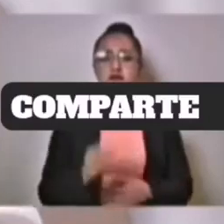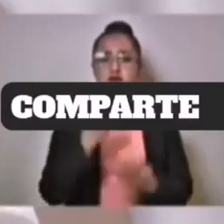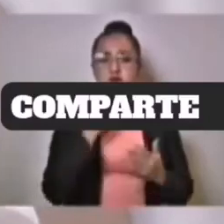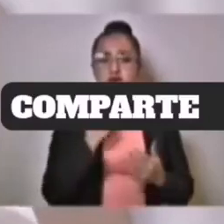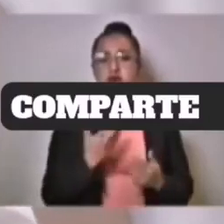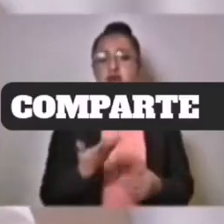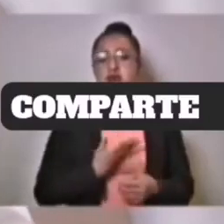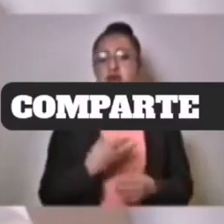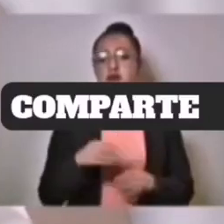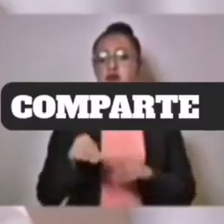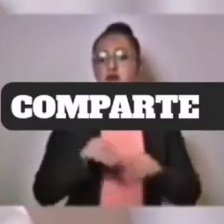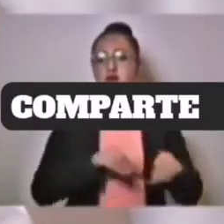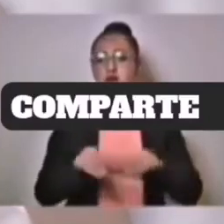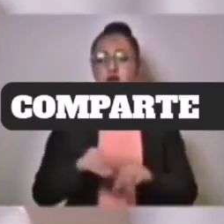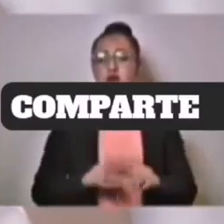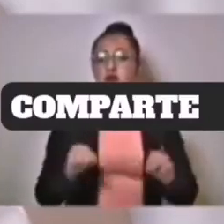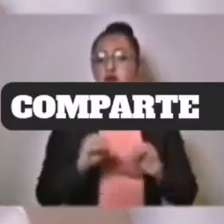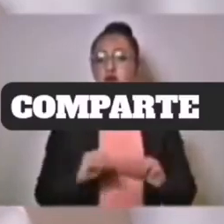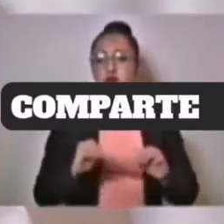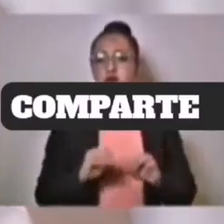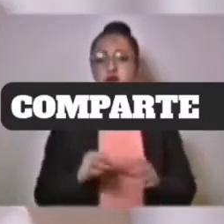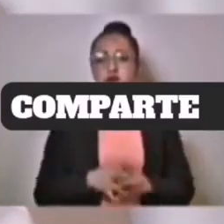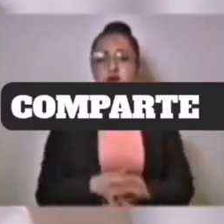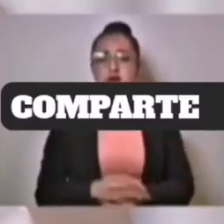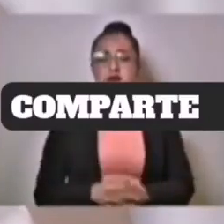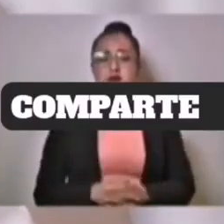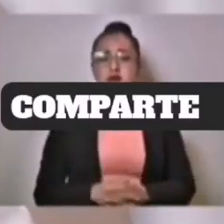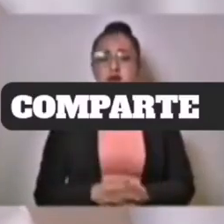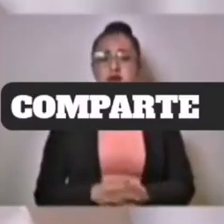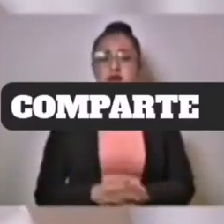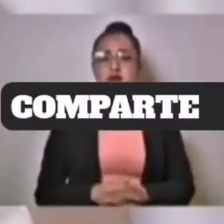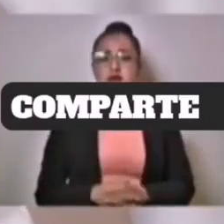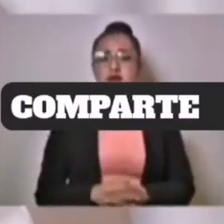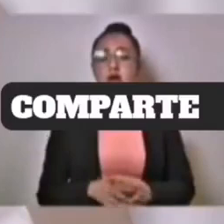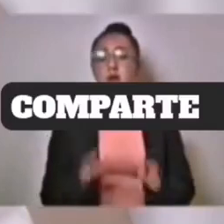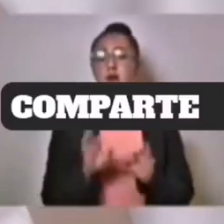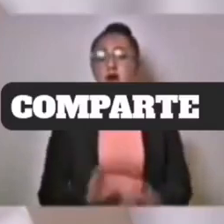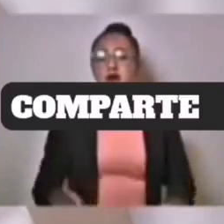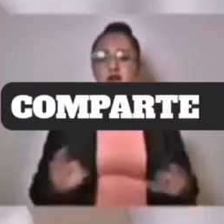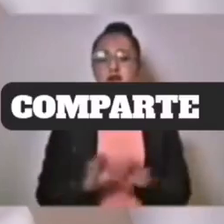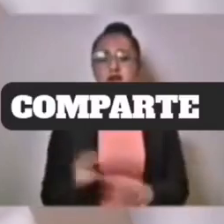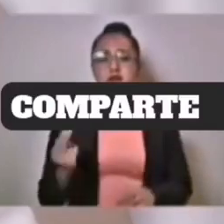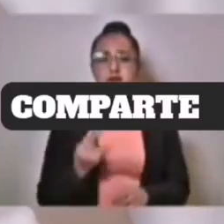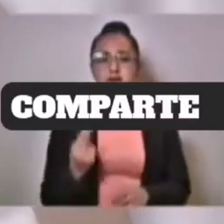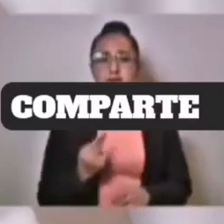una movilidad, no provoca una movilidad social importante.